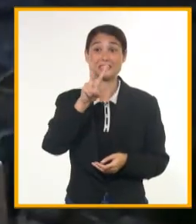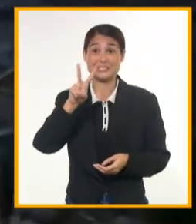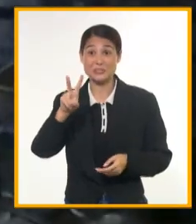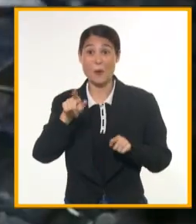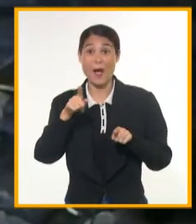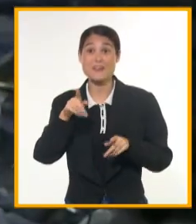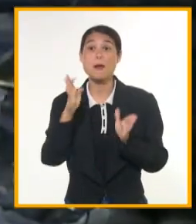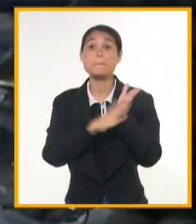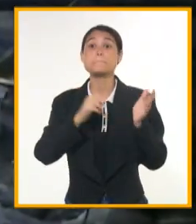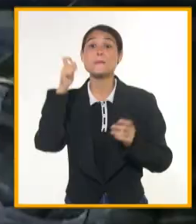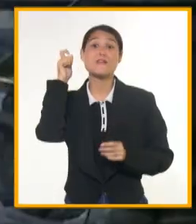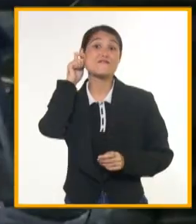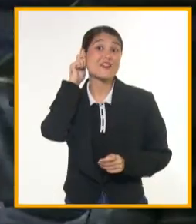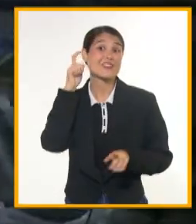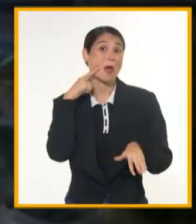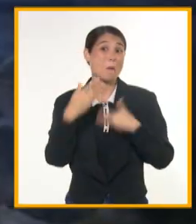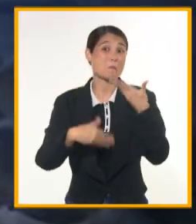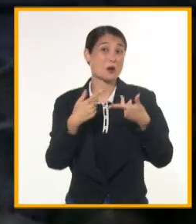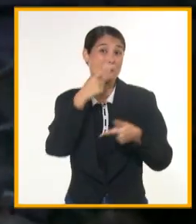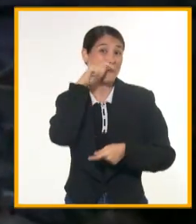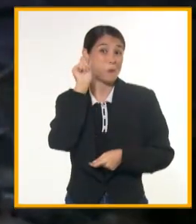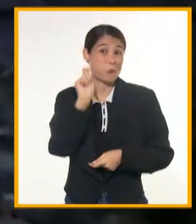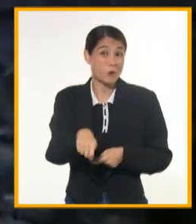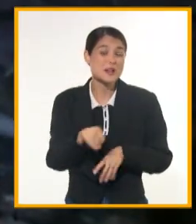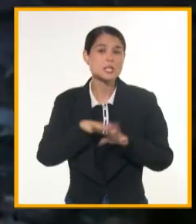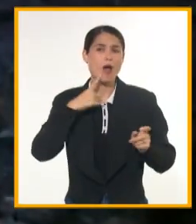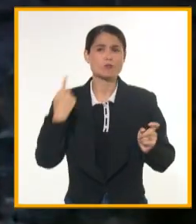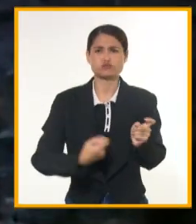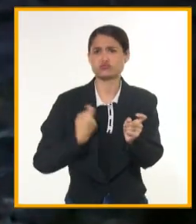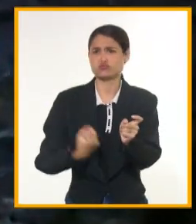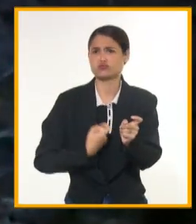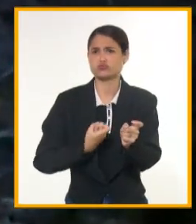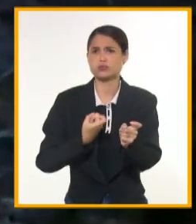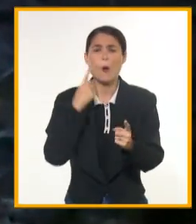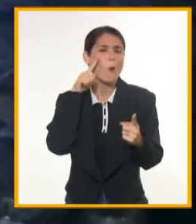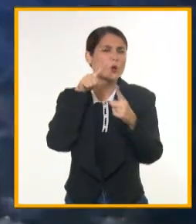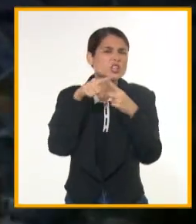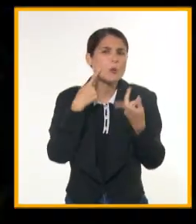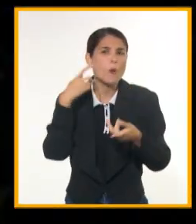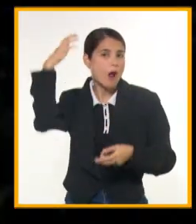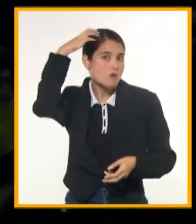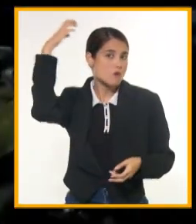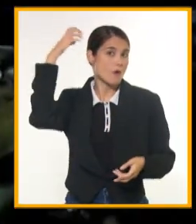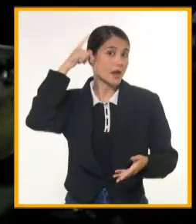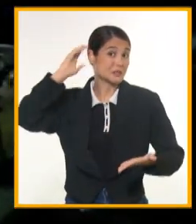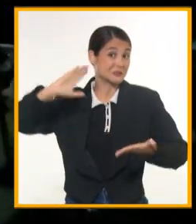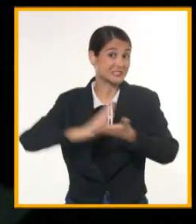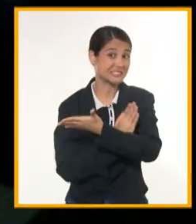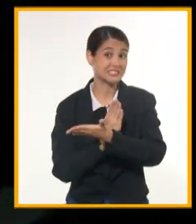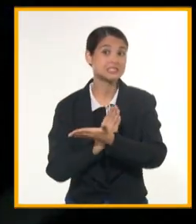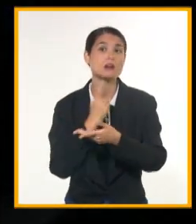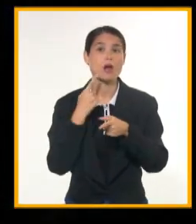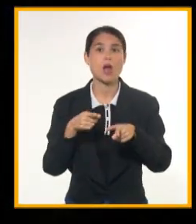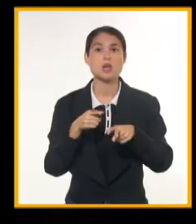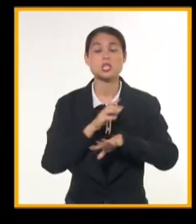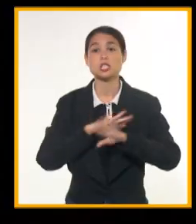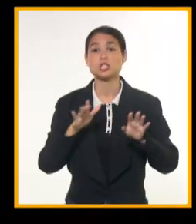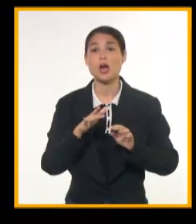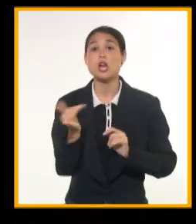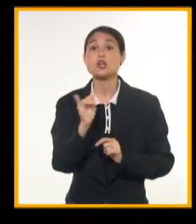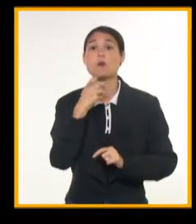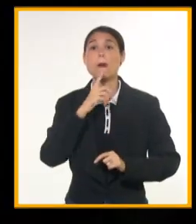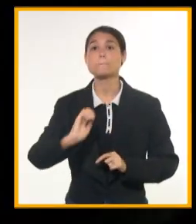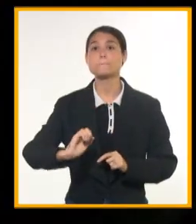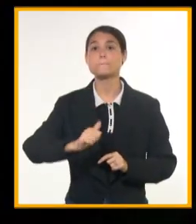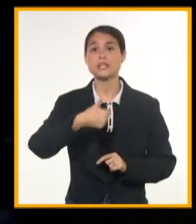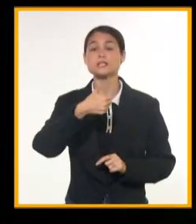la operación en Ucrania como una forma de derrocar al gobierno que considera que está a las órdenes de Occidente, pese a que el presidente